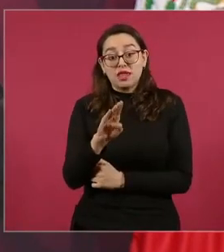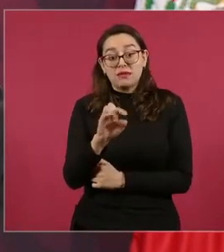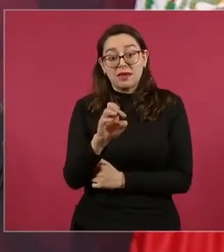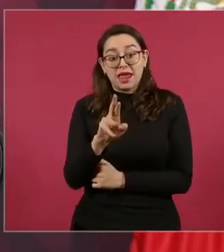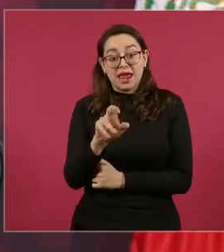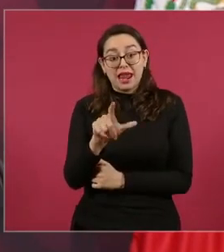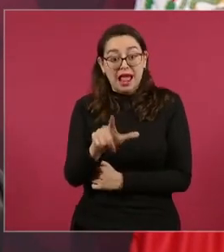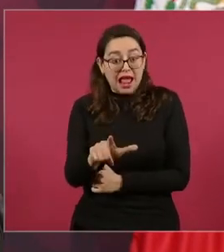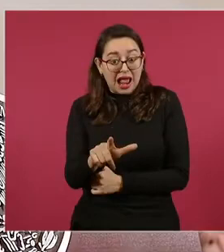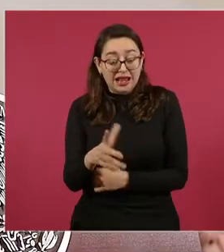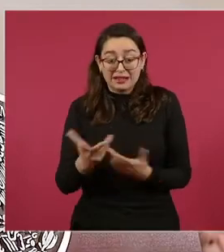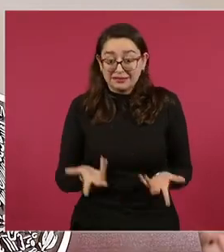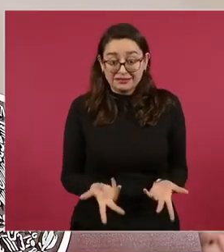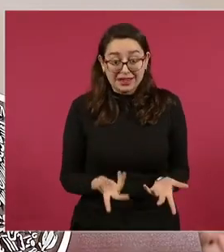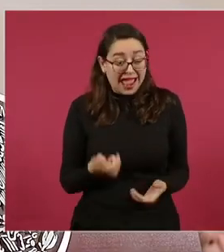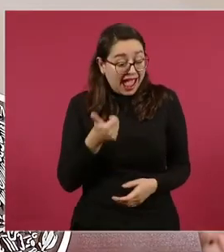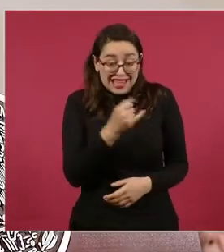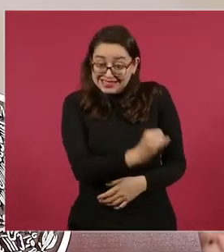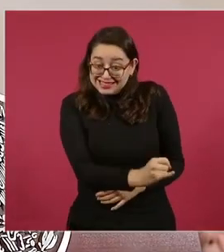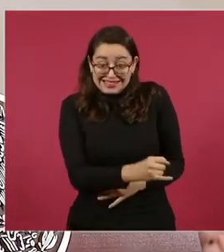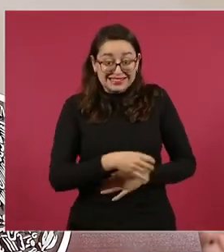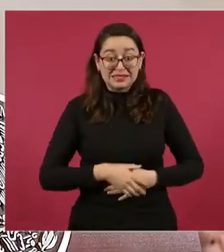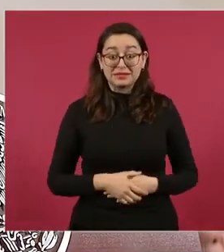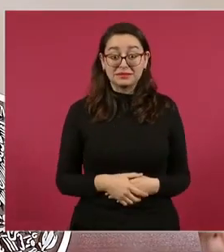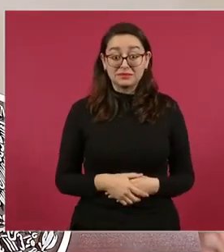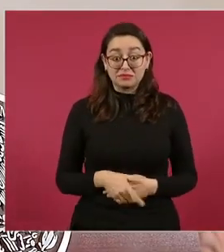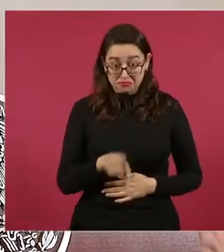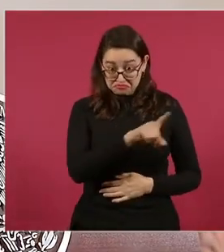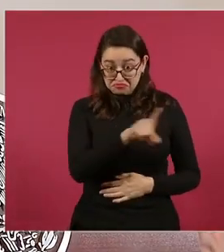contratos para reclusorios de ese tipo.